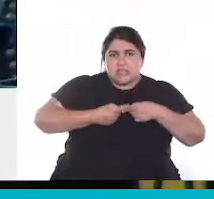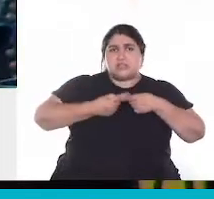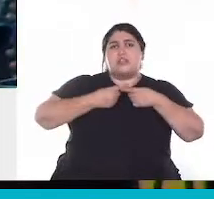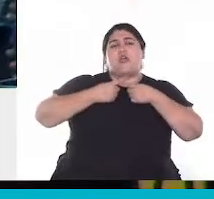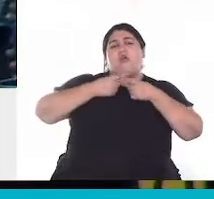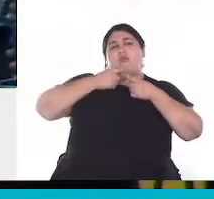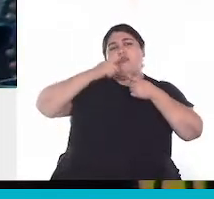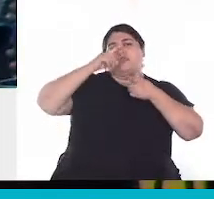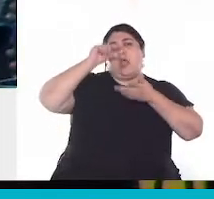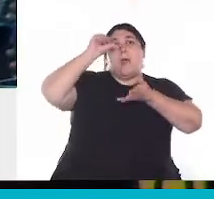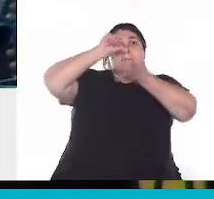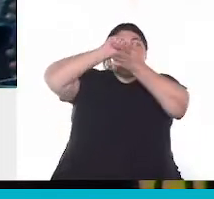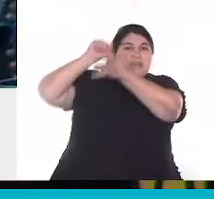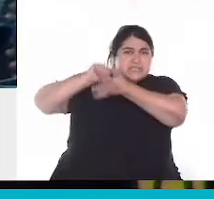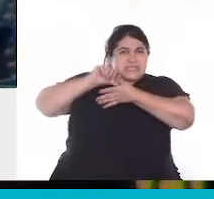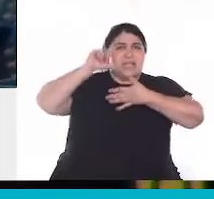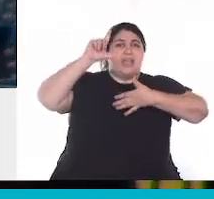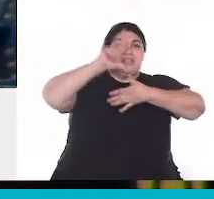países de Latinoamérica